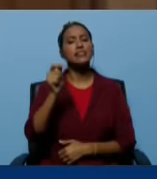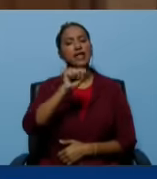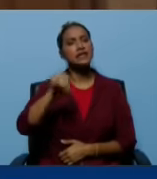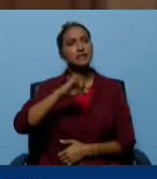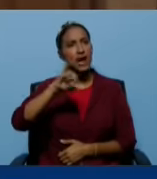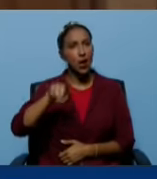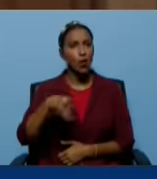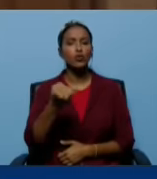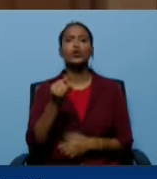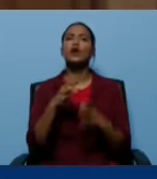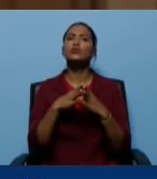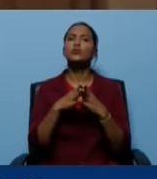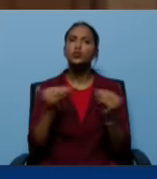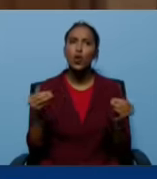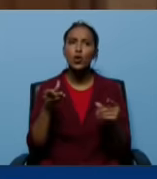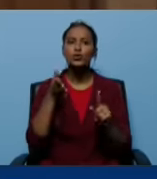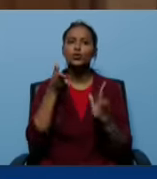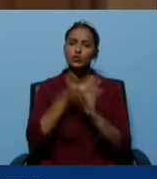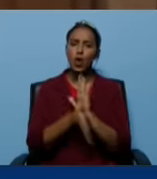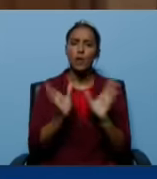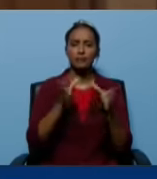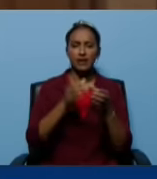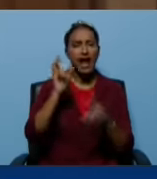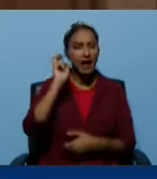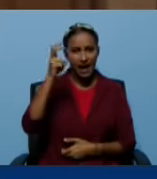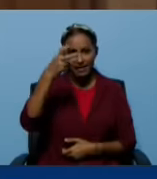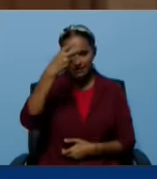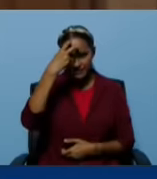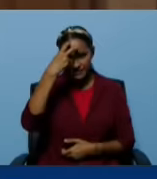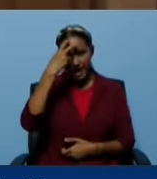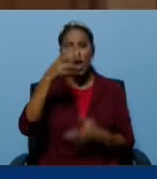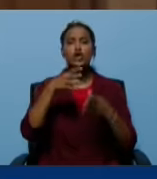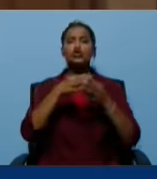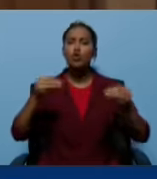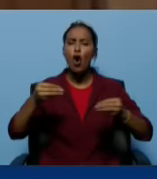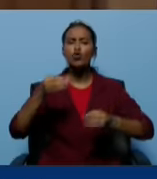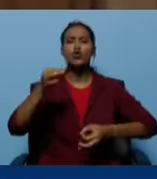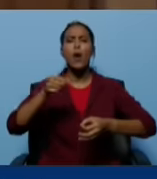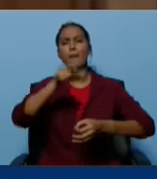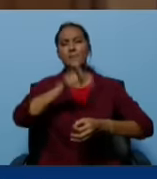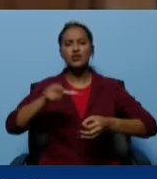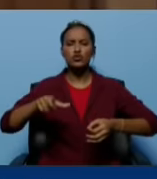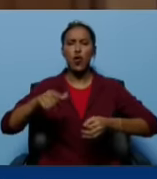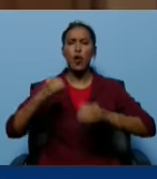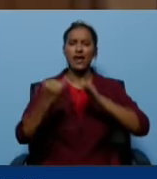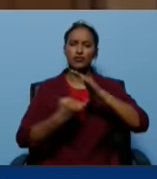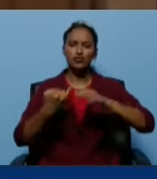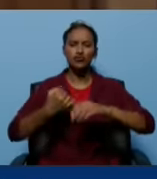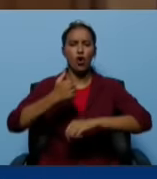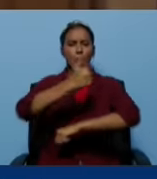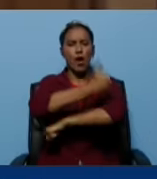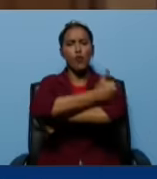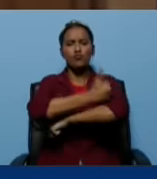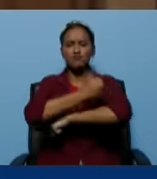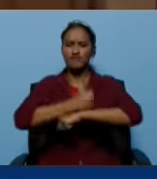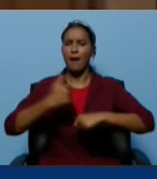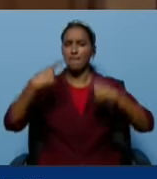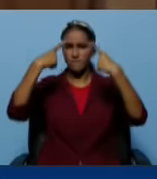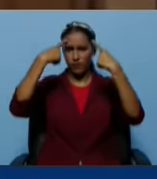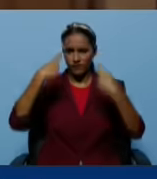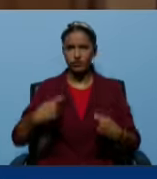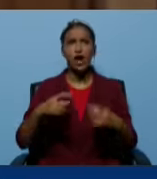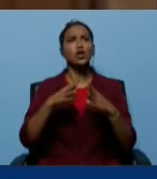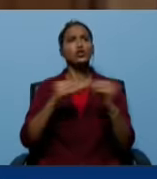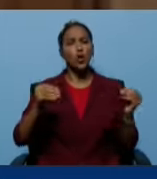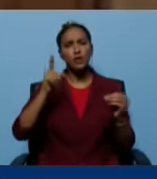han estado el cuerpo diplomático acreditado en nuestro país, también diferentes organizaciones internacionales, medios de comunicación,